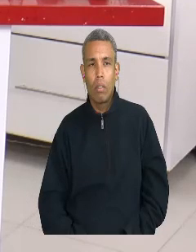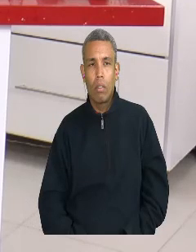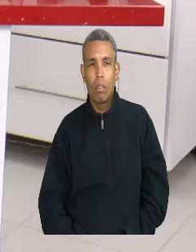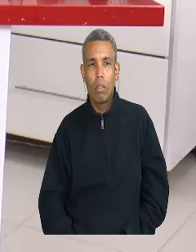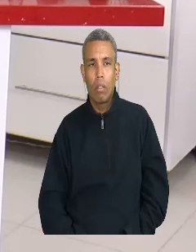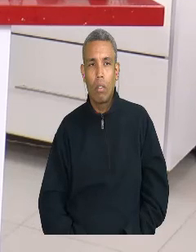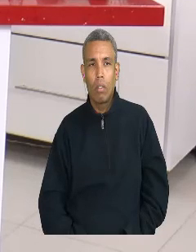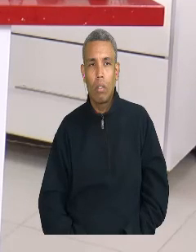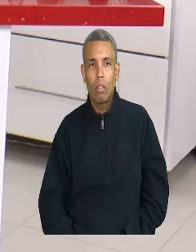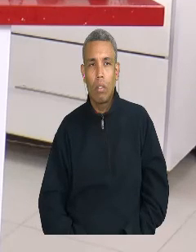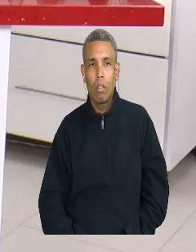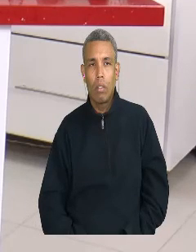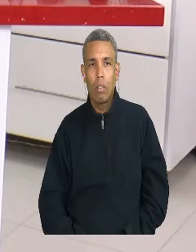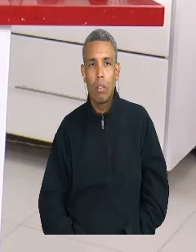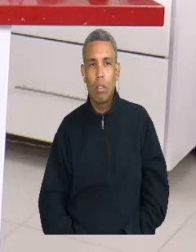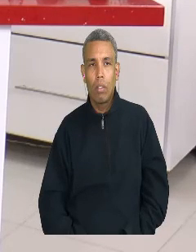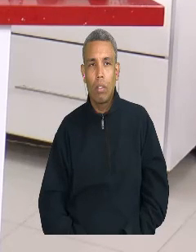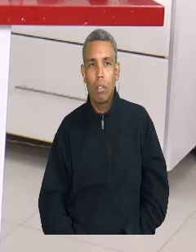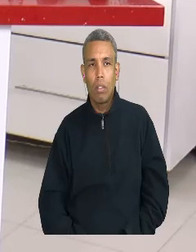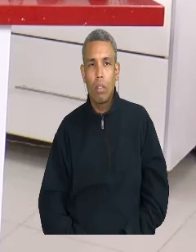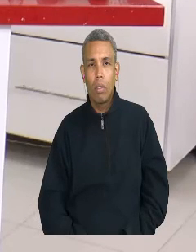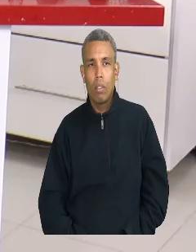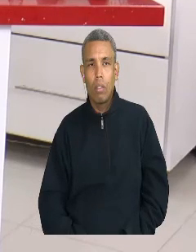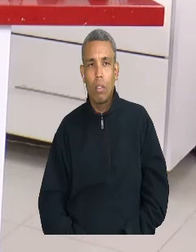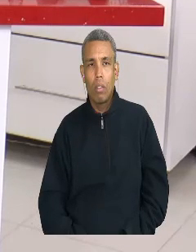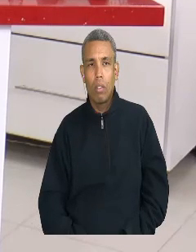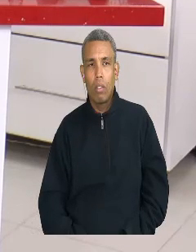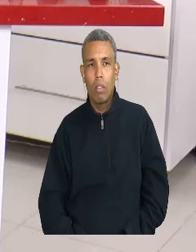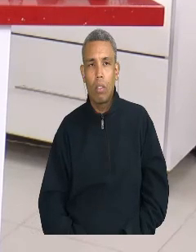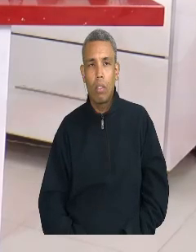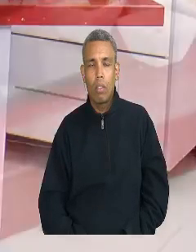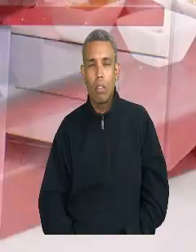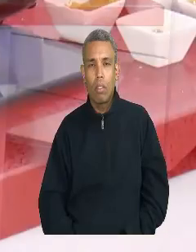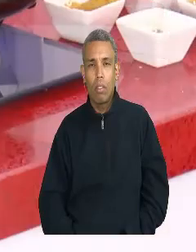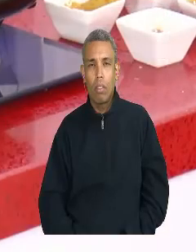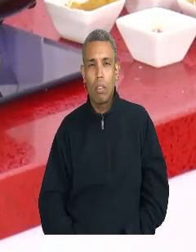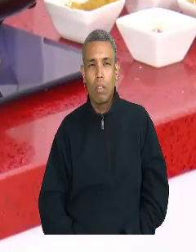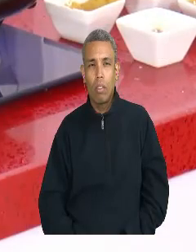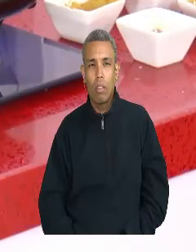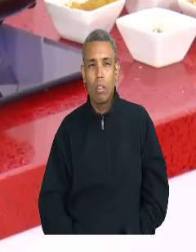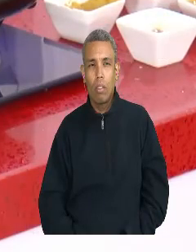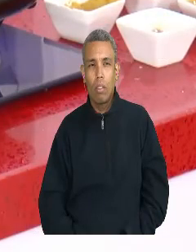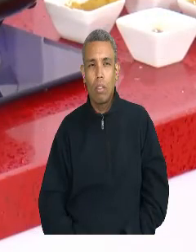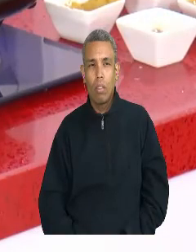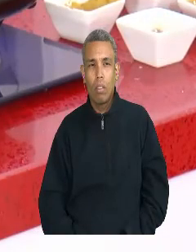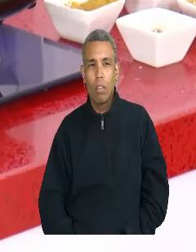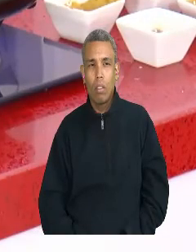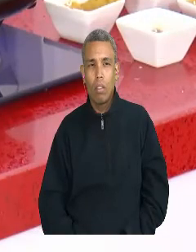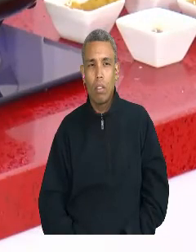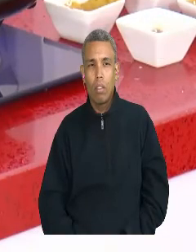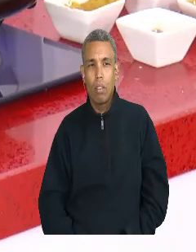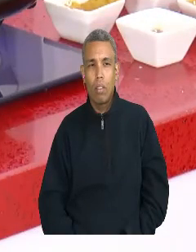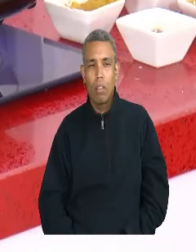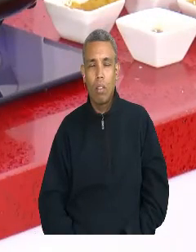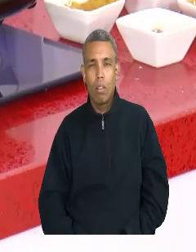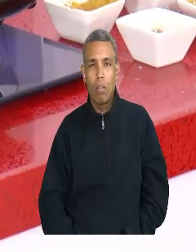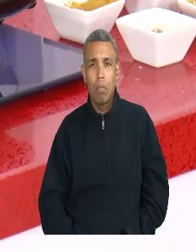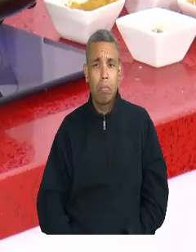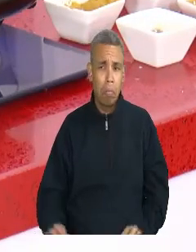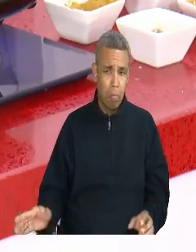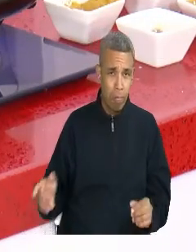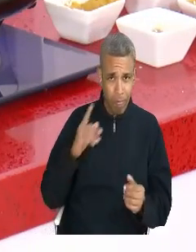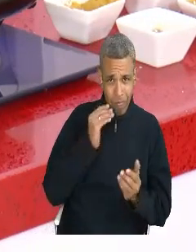La preparación va quedando ahí. Mientras esto sigue acá en su marcha, que se vaya aderezando, que vaya tomando, entonces